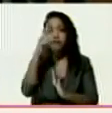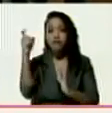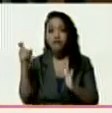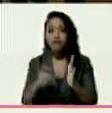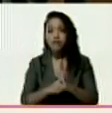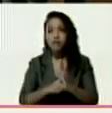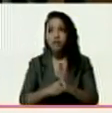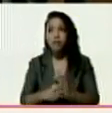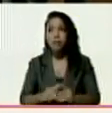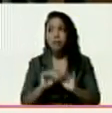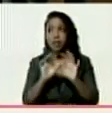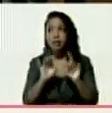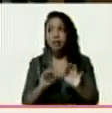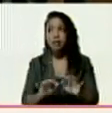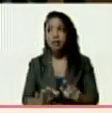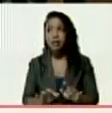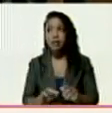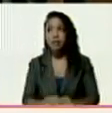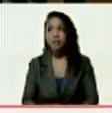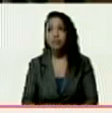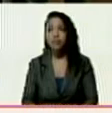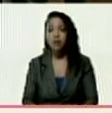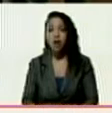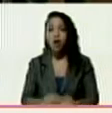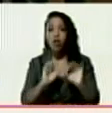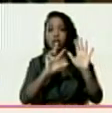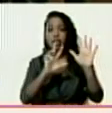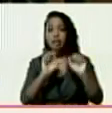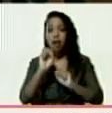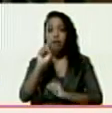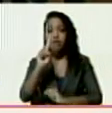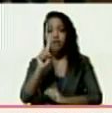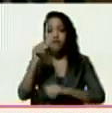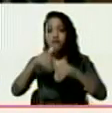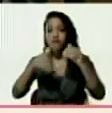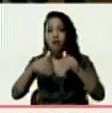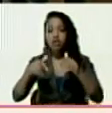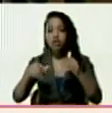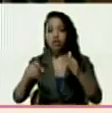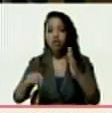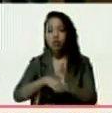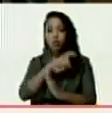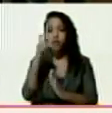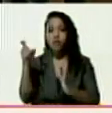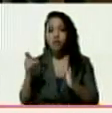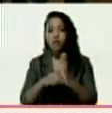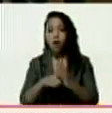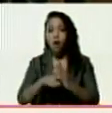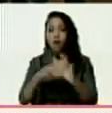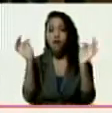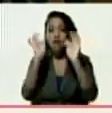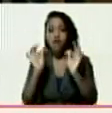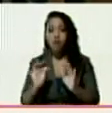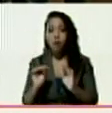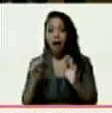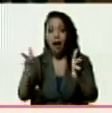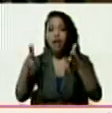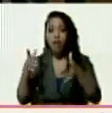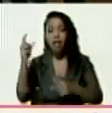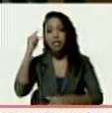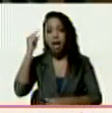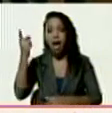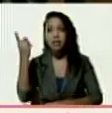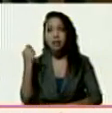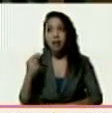solicitamos a Secretaría, con 31 votos exactamente, fue nuestra fórmula ganadora el día de ayer.